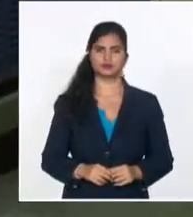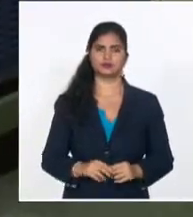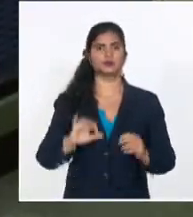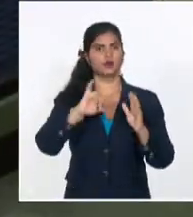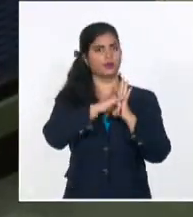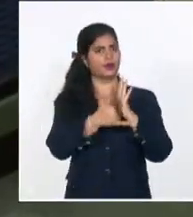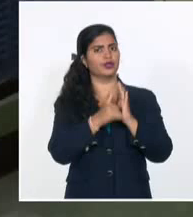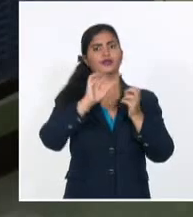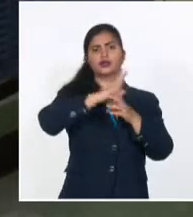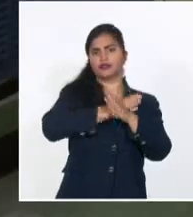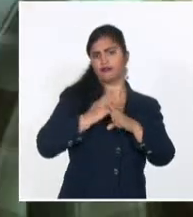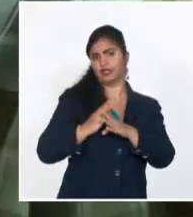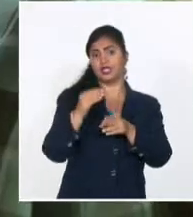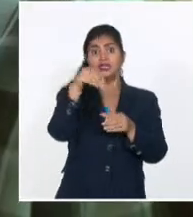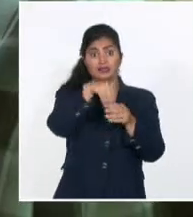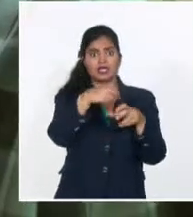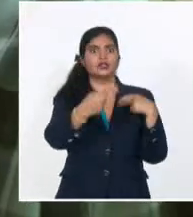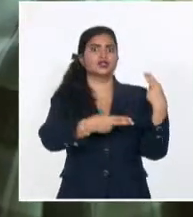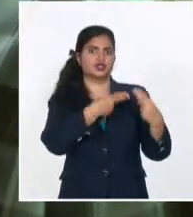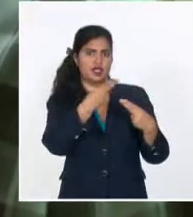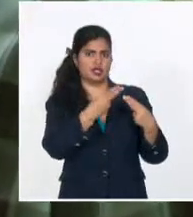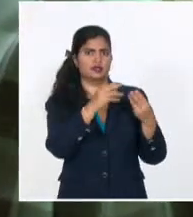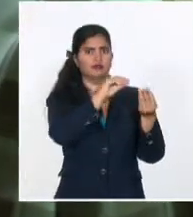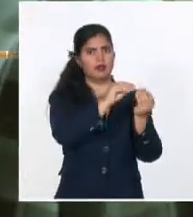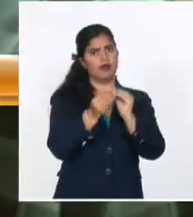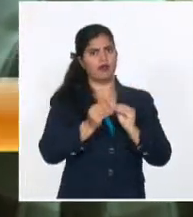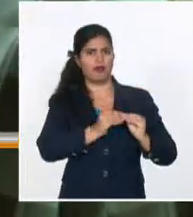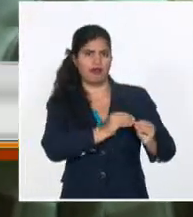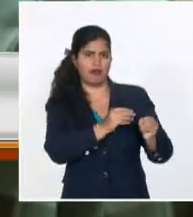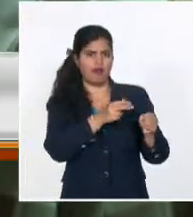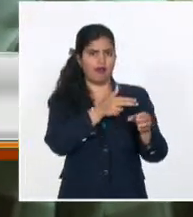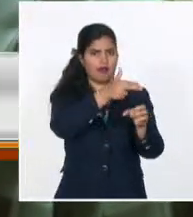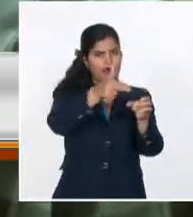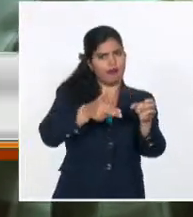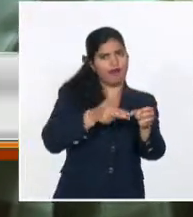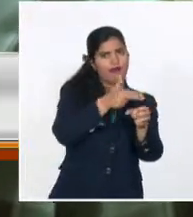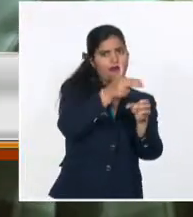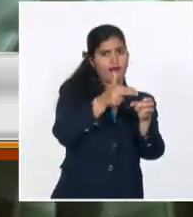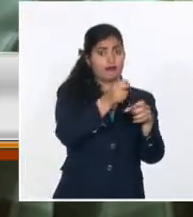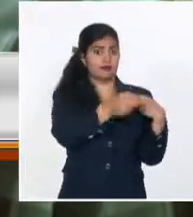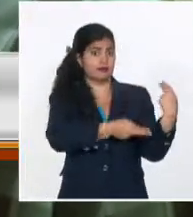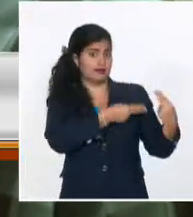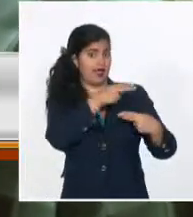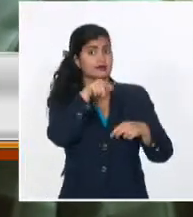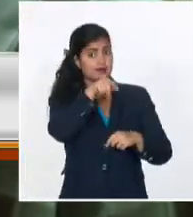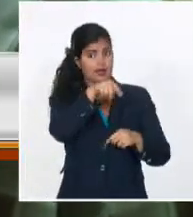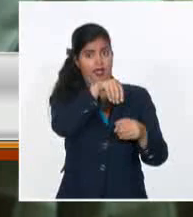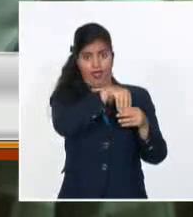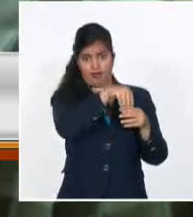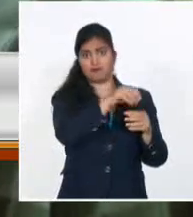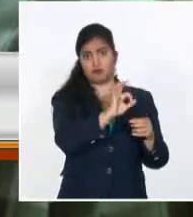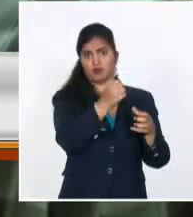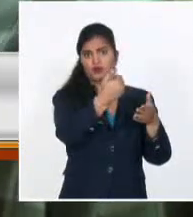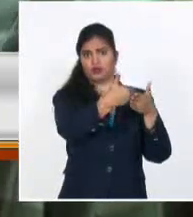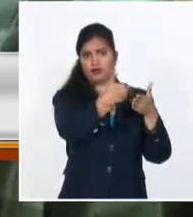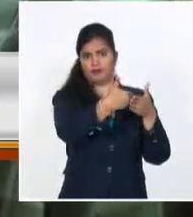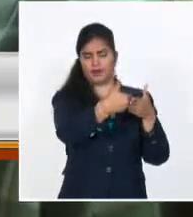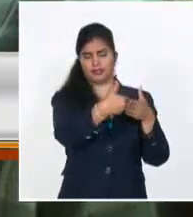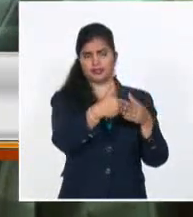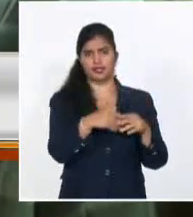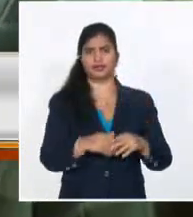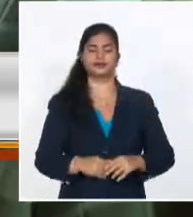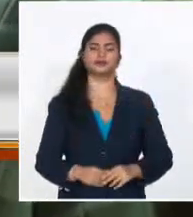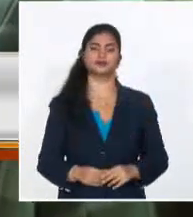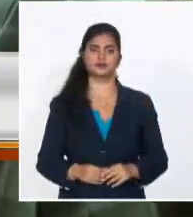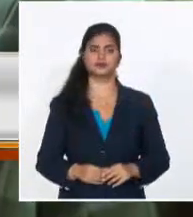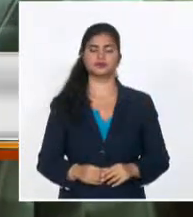de beneficio mutuo como este. Se han adaptado muy rápidamente a las exigencias de Beca con el tema del